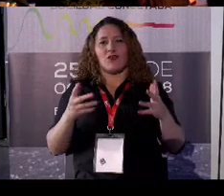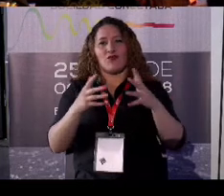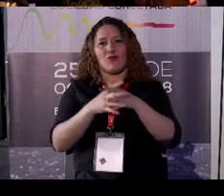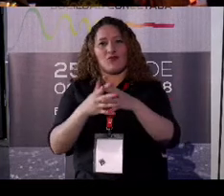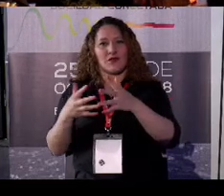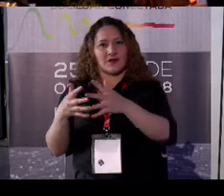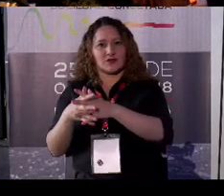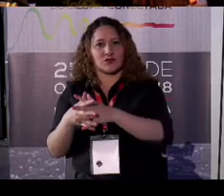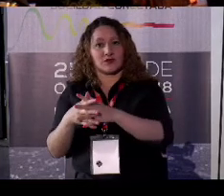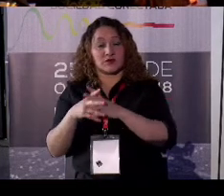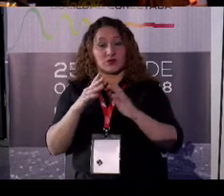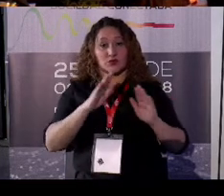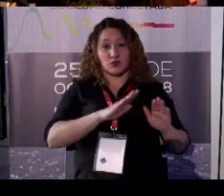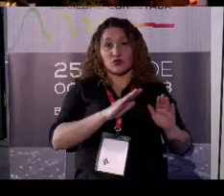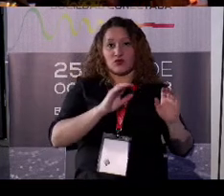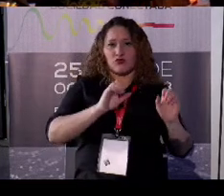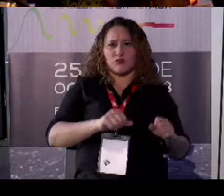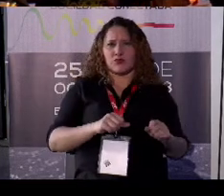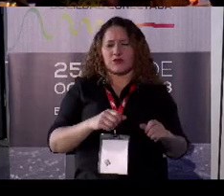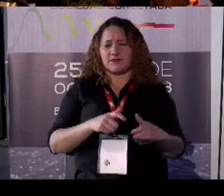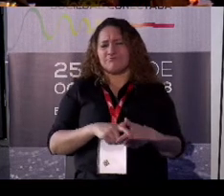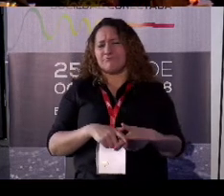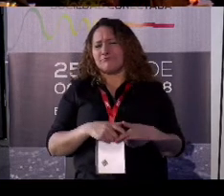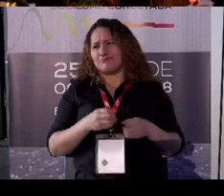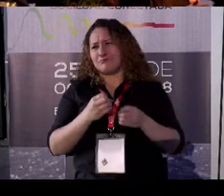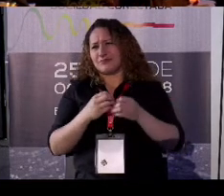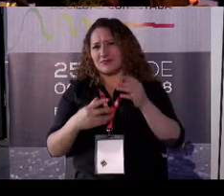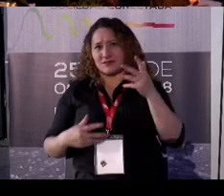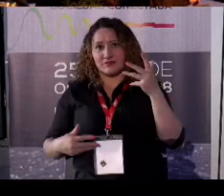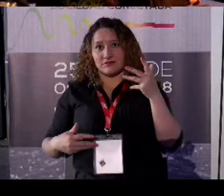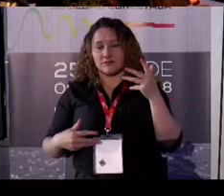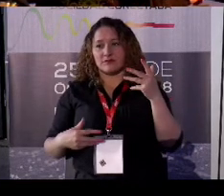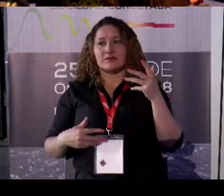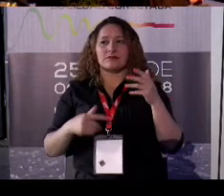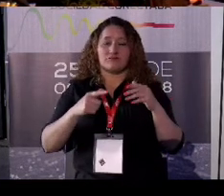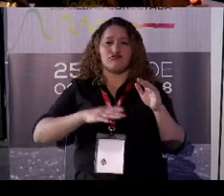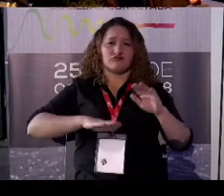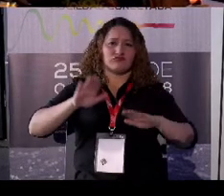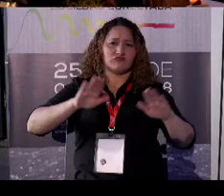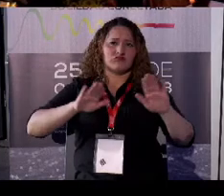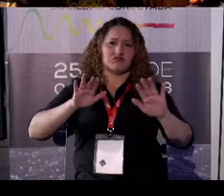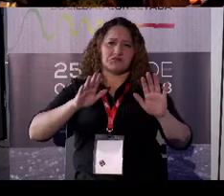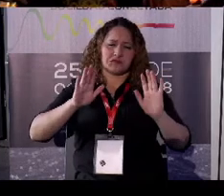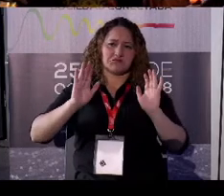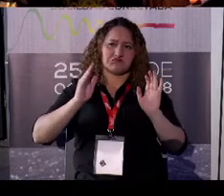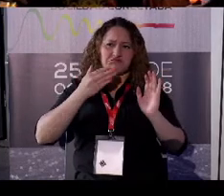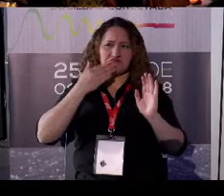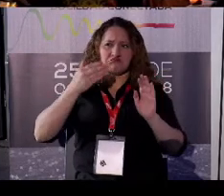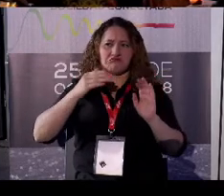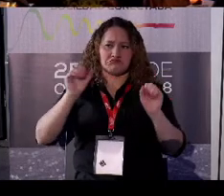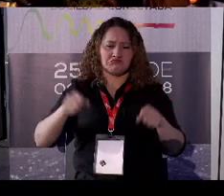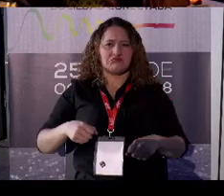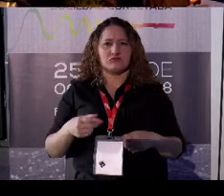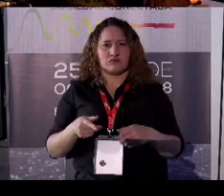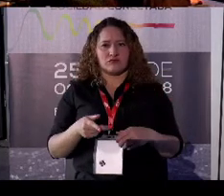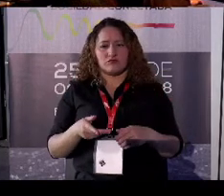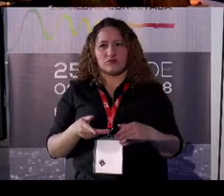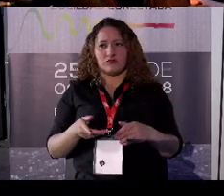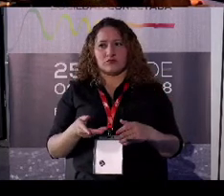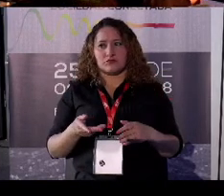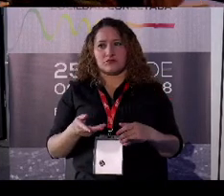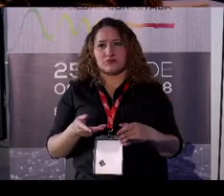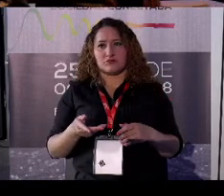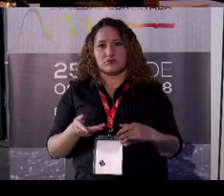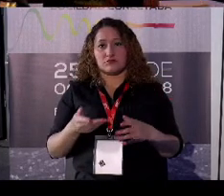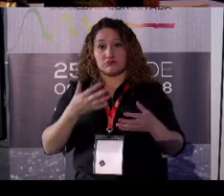podría formar el participante es tan grande que la subasta permite, y que en teoría que podría formar es tan grande,